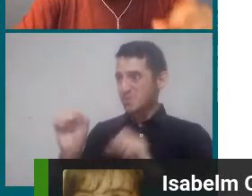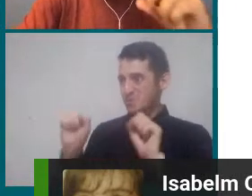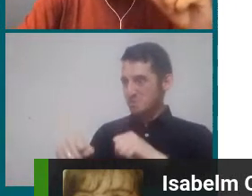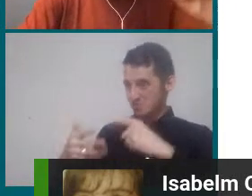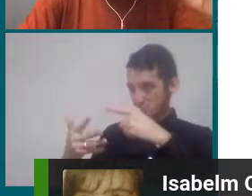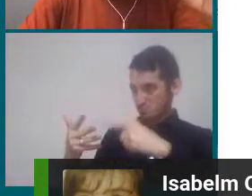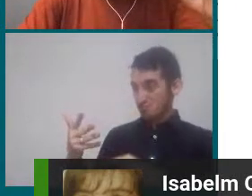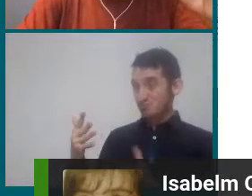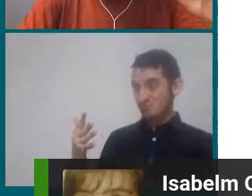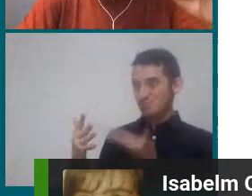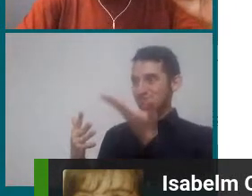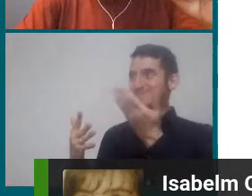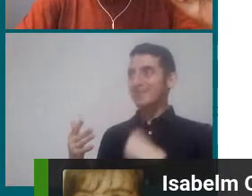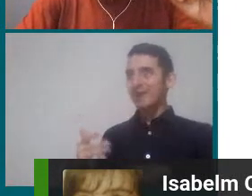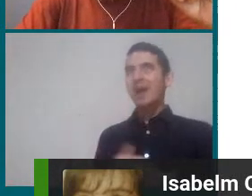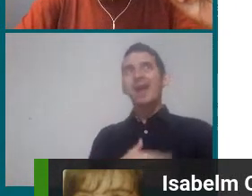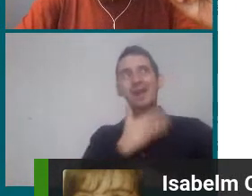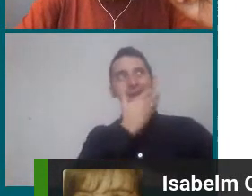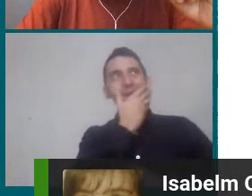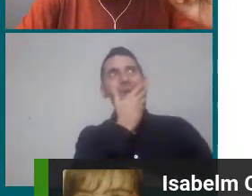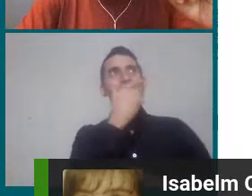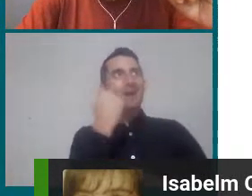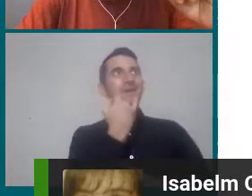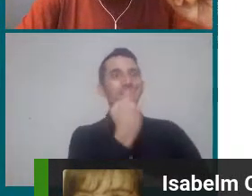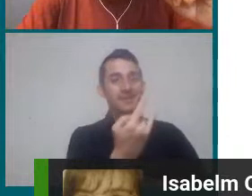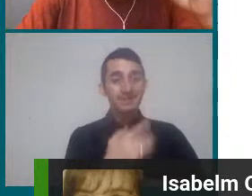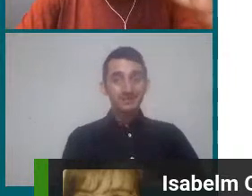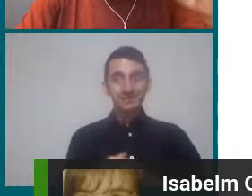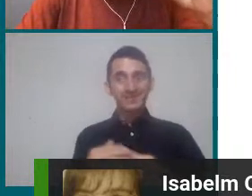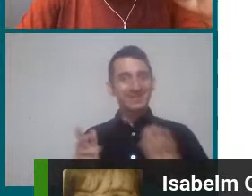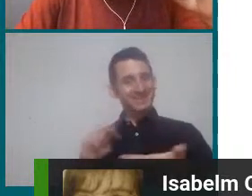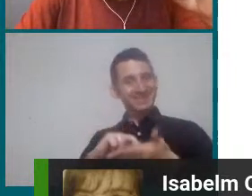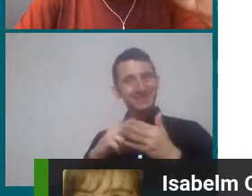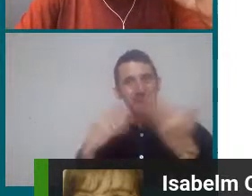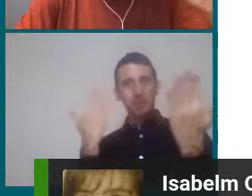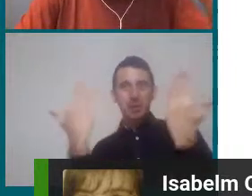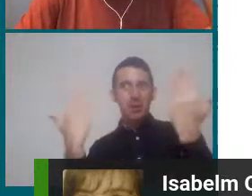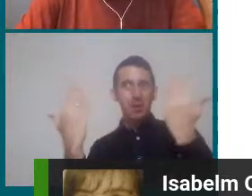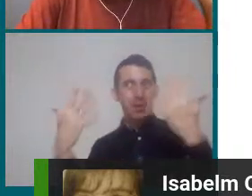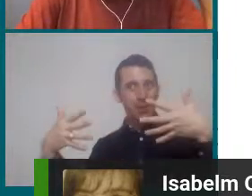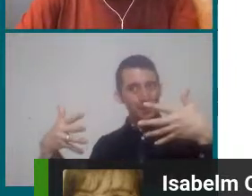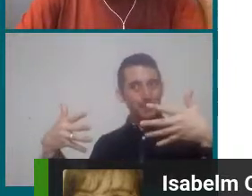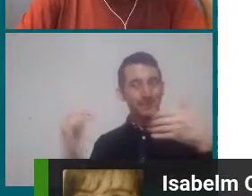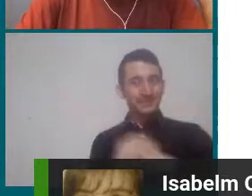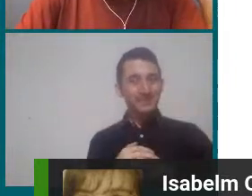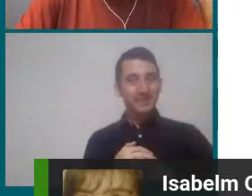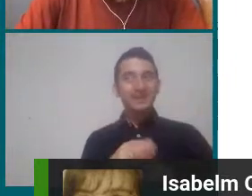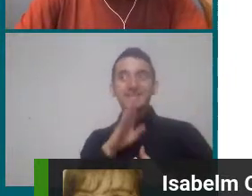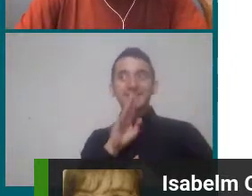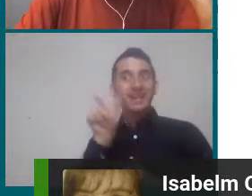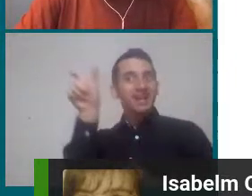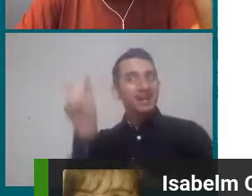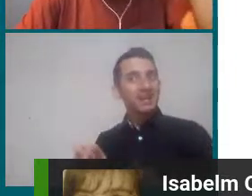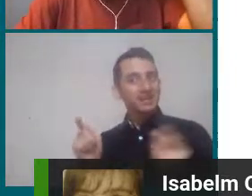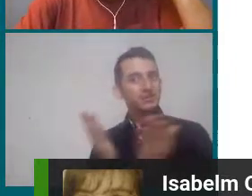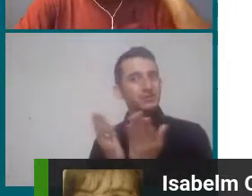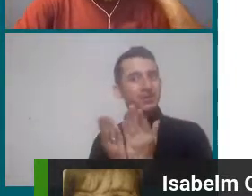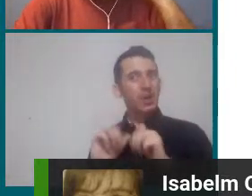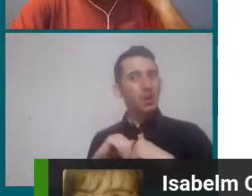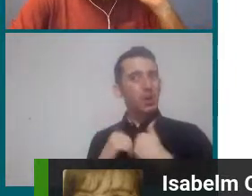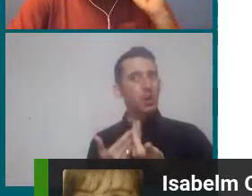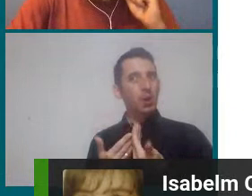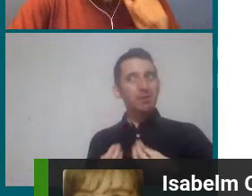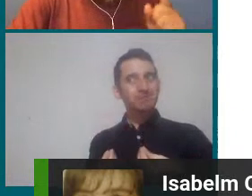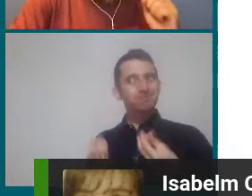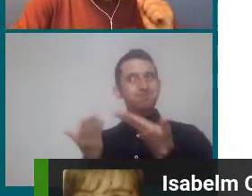aspectos a mejorar. Pero lo realmente interesante del feedback no es solo el feedback, sino qué va a hacer el alumno después de que le demos